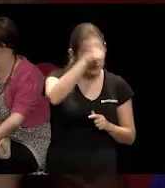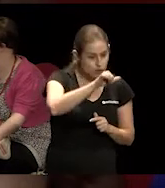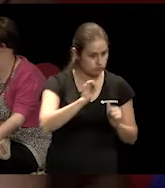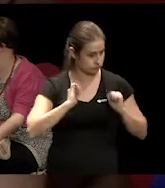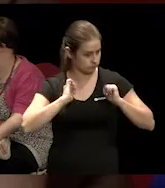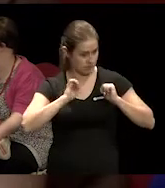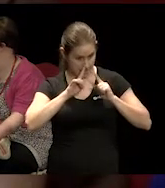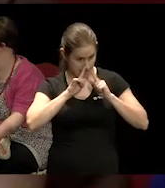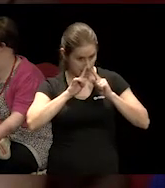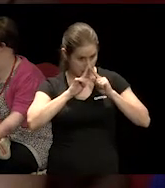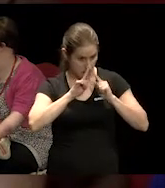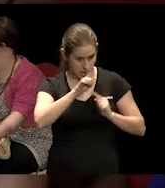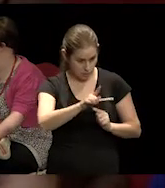salen,